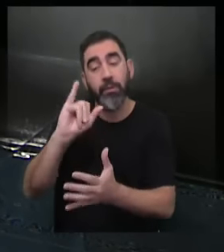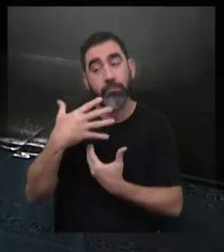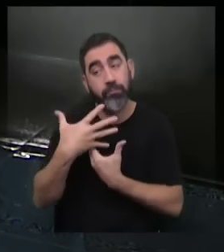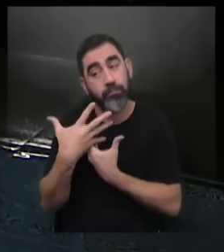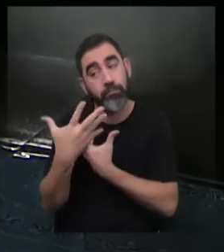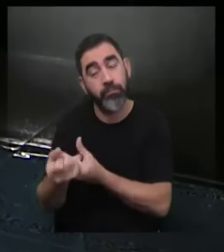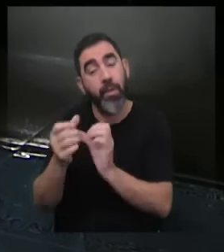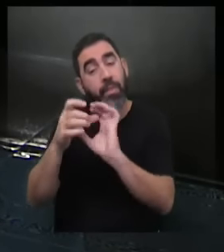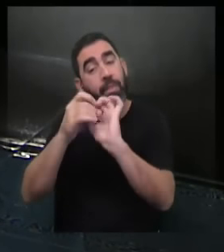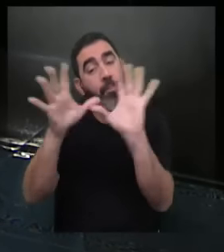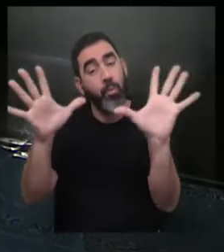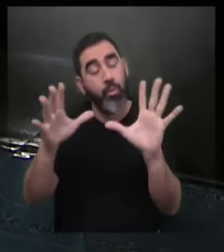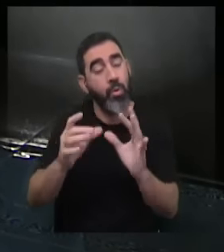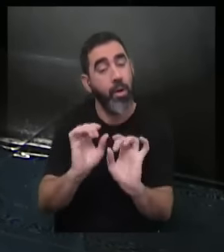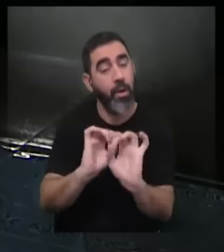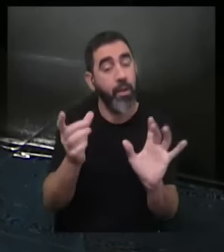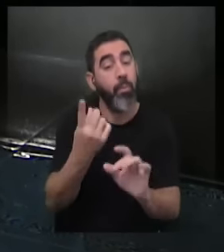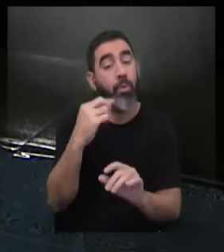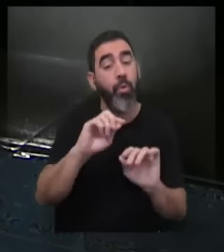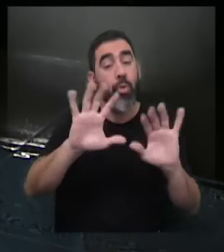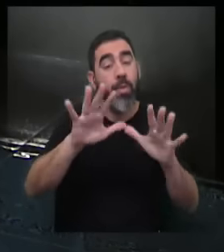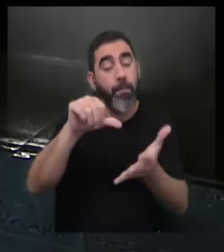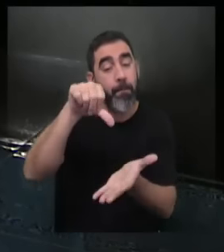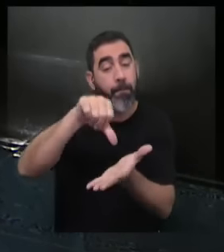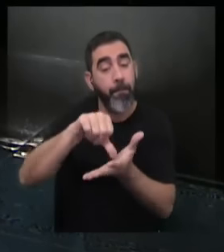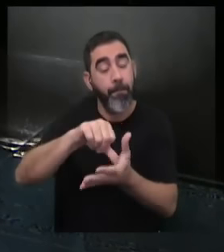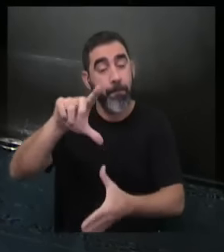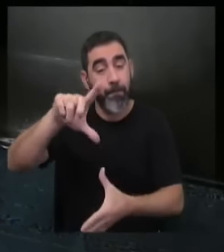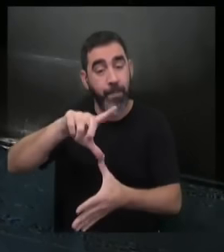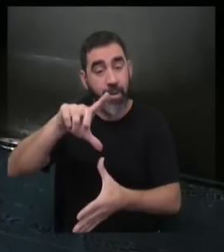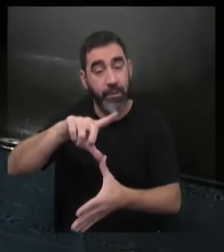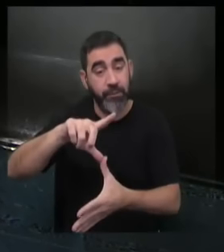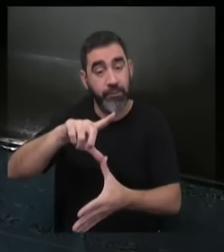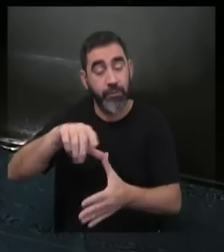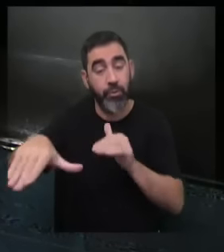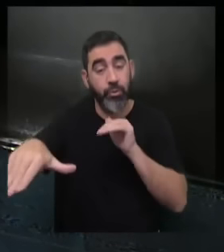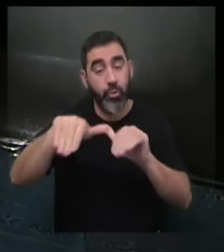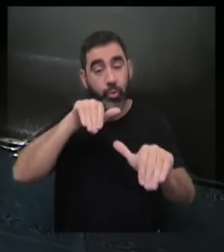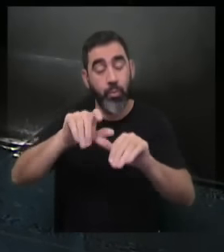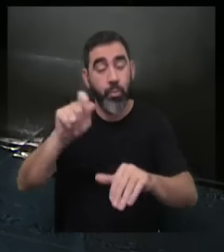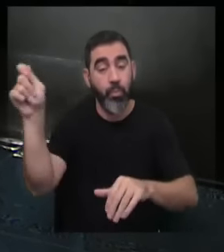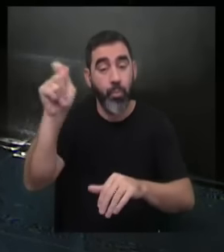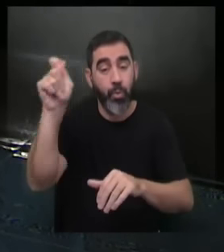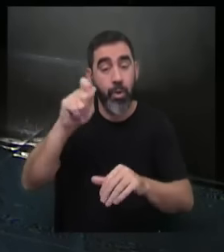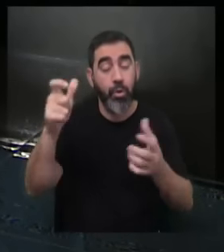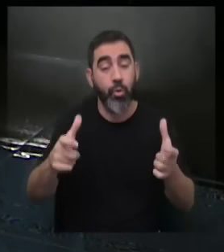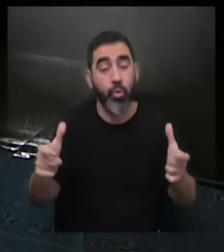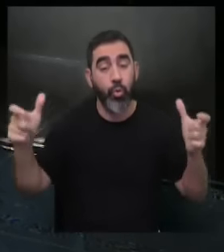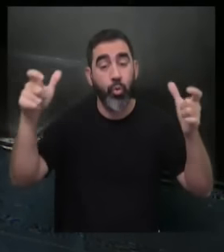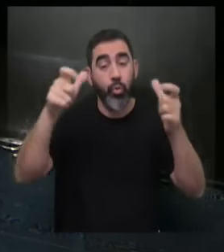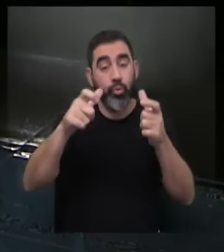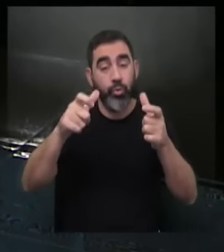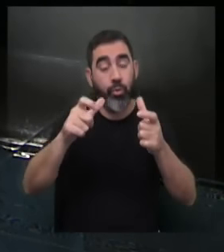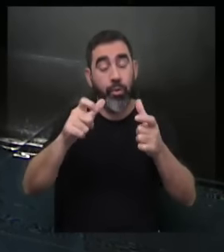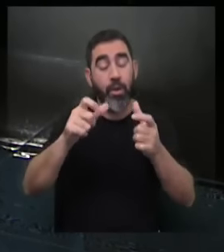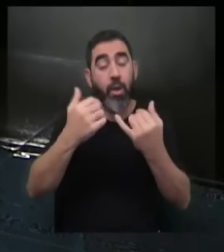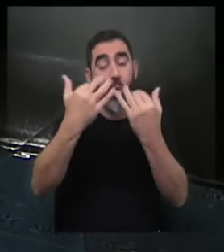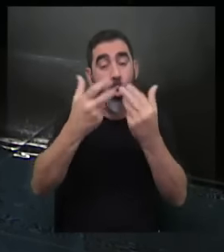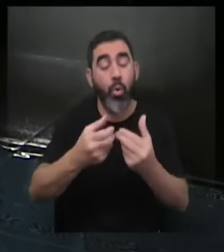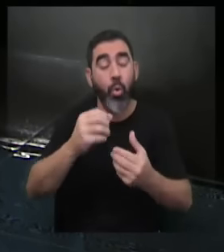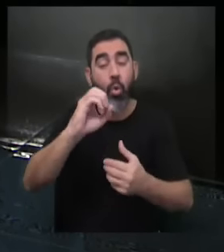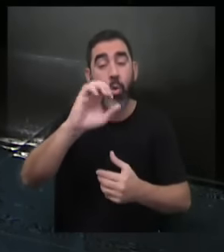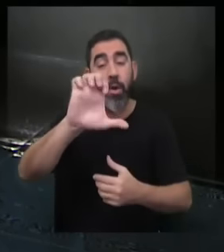de la democracia y la transparencia y por eso 10 países de América Latina eh Como de manera urgente al consejo permanente de la Organización de